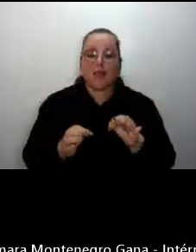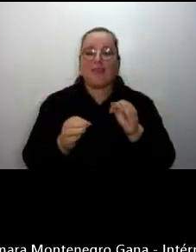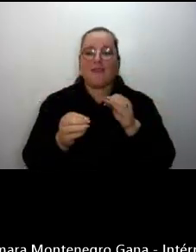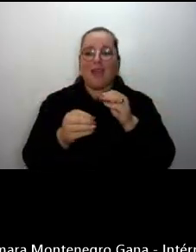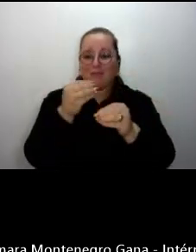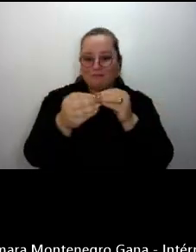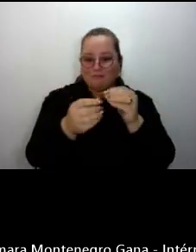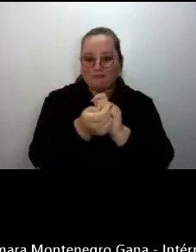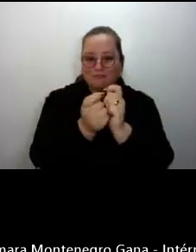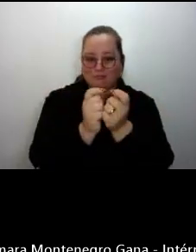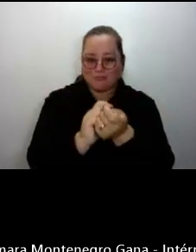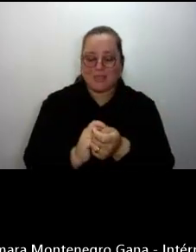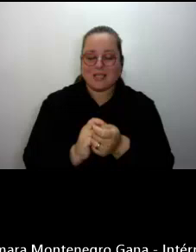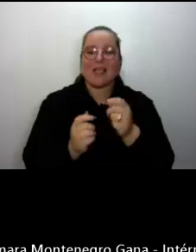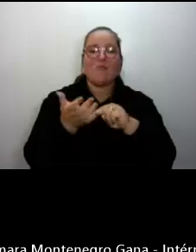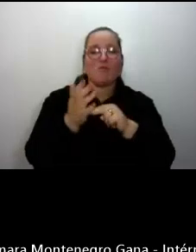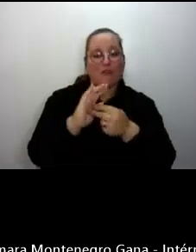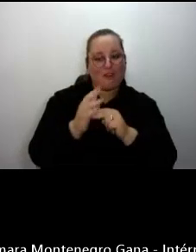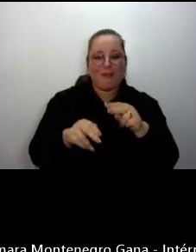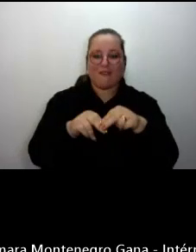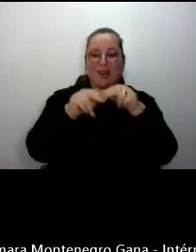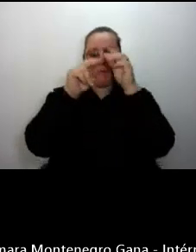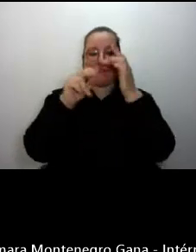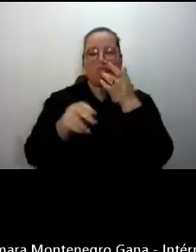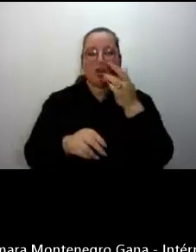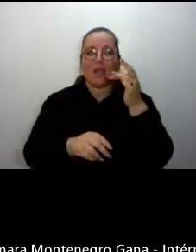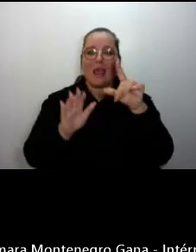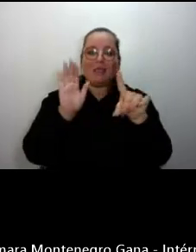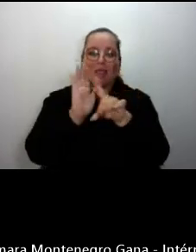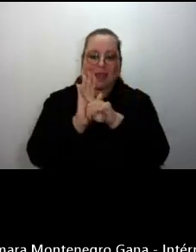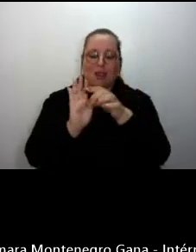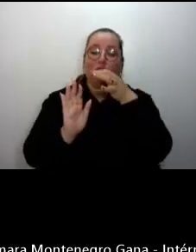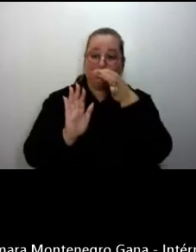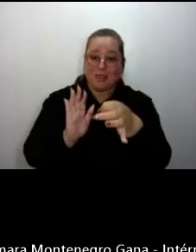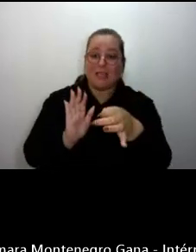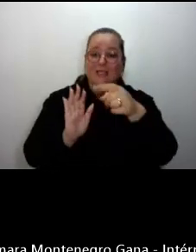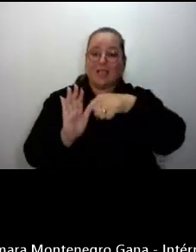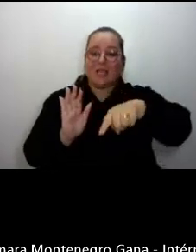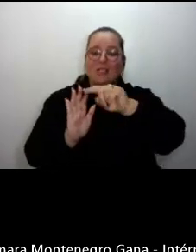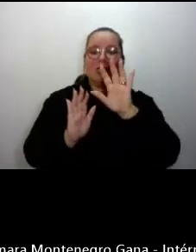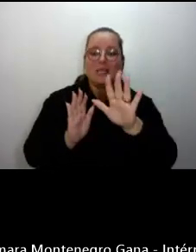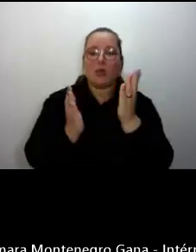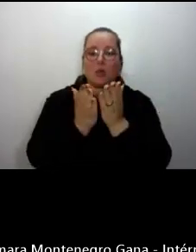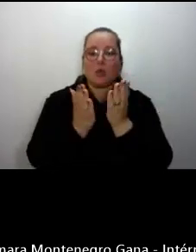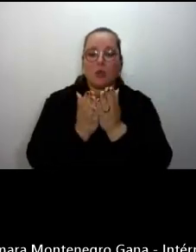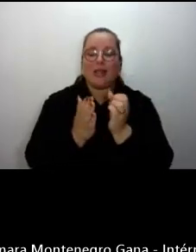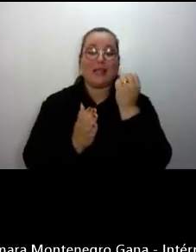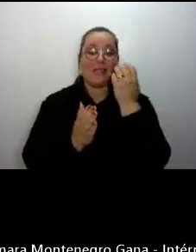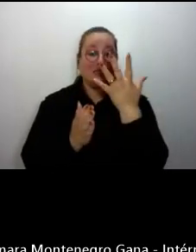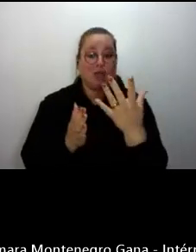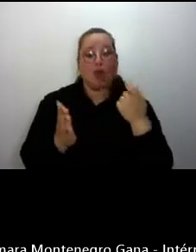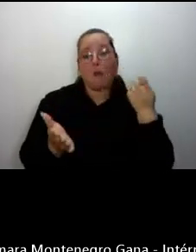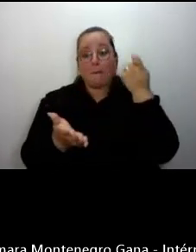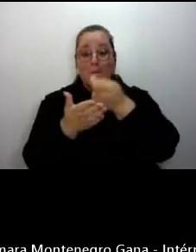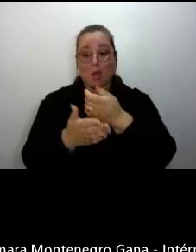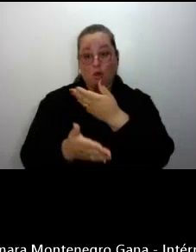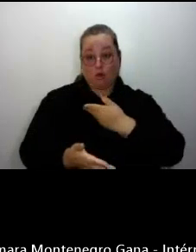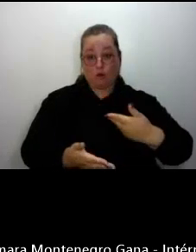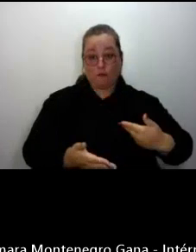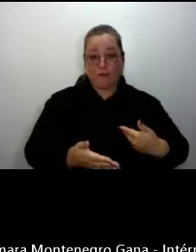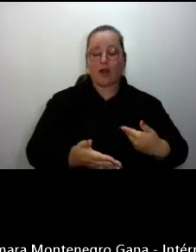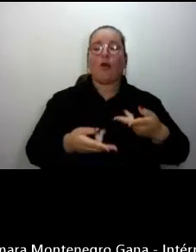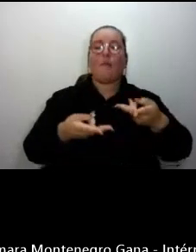generando un problema de financiamiento, ya que la lógica del decreto es que esos 5 estudiantes y esas 5 subvenciones son las que me permiten pagar